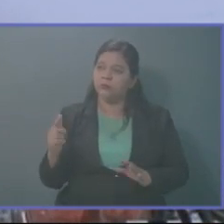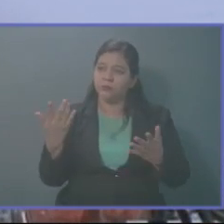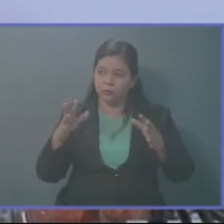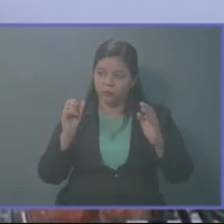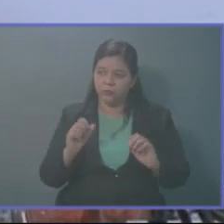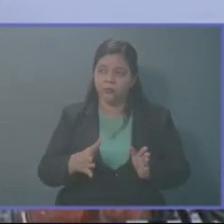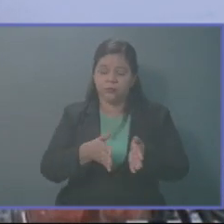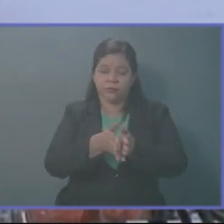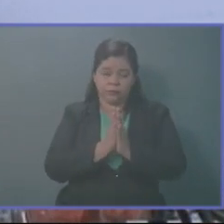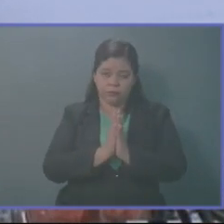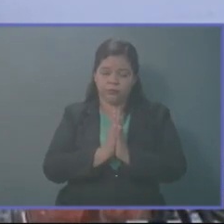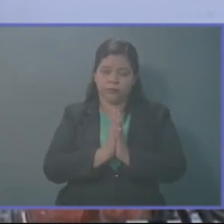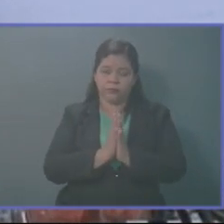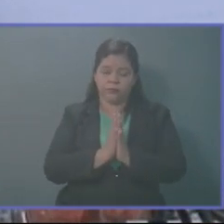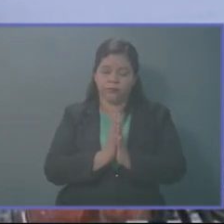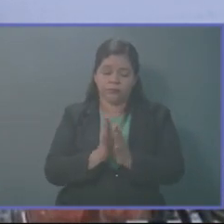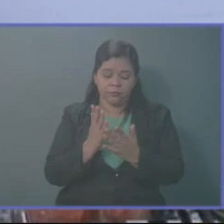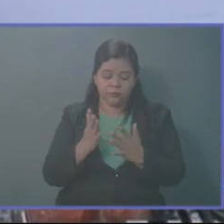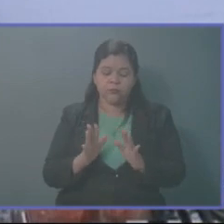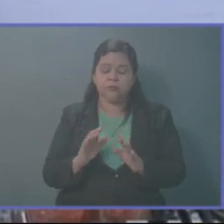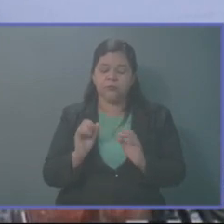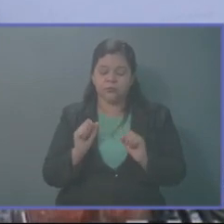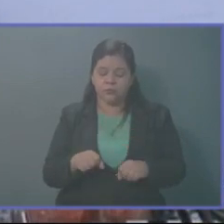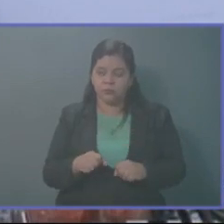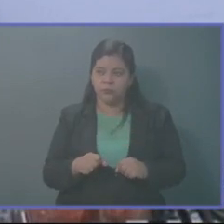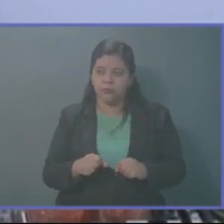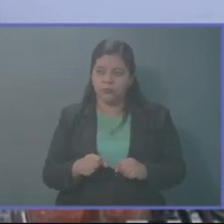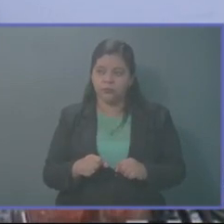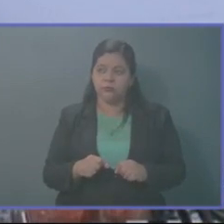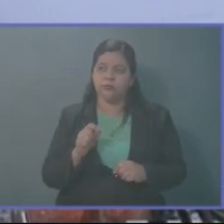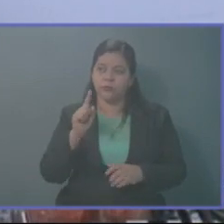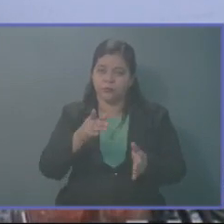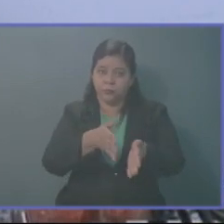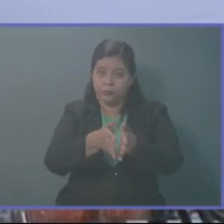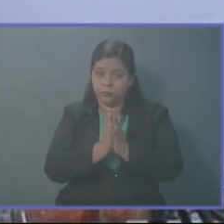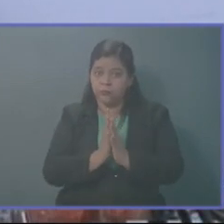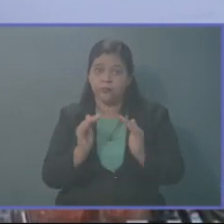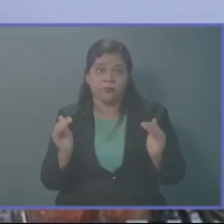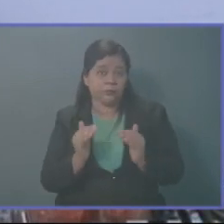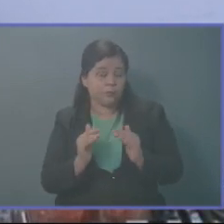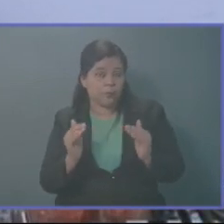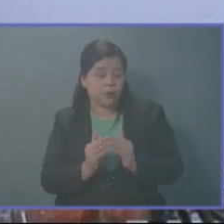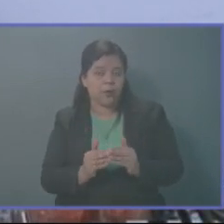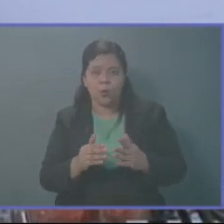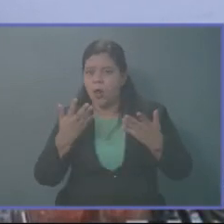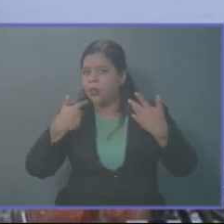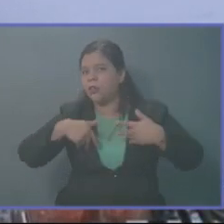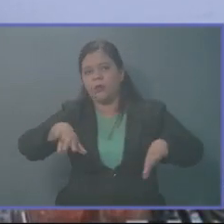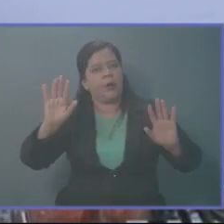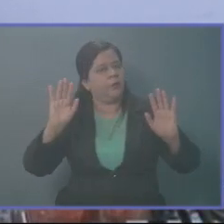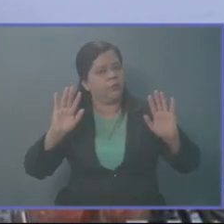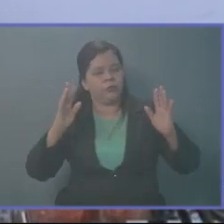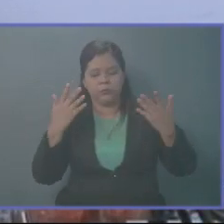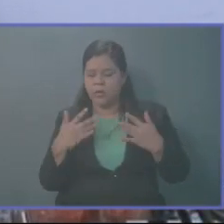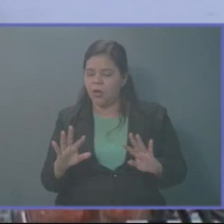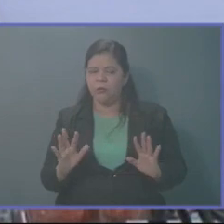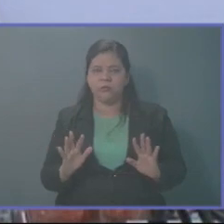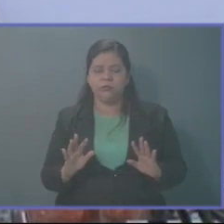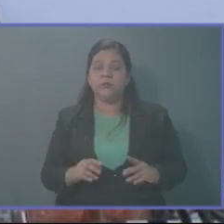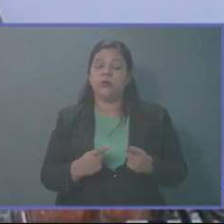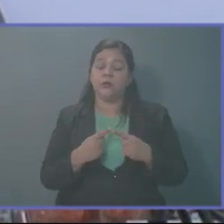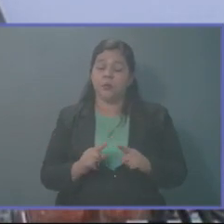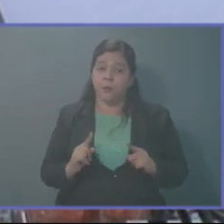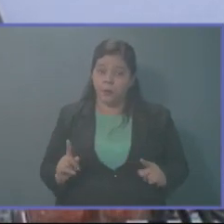solicitar iba a ser al hacer la solicitud iba a ser automática. Y